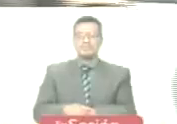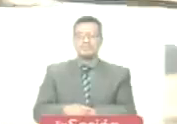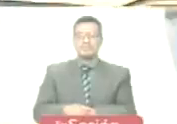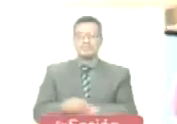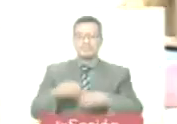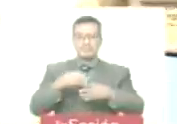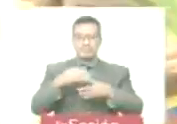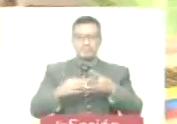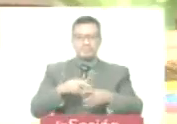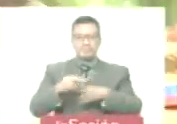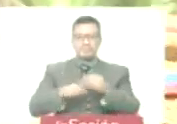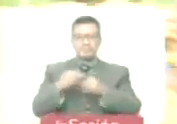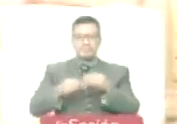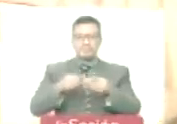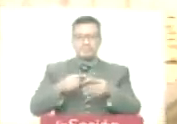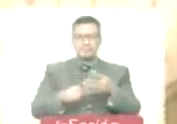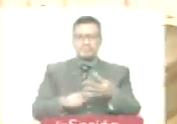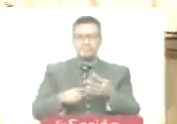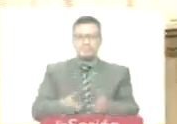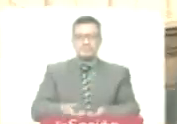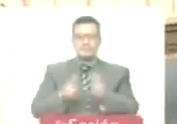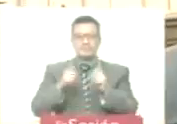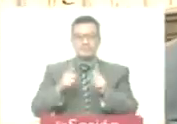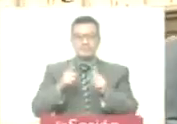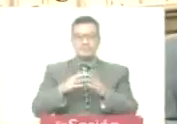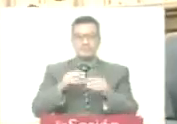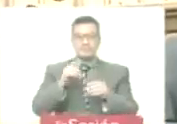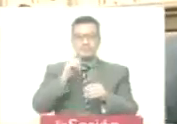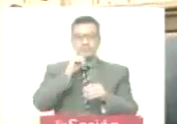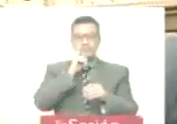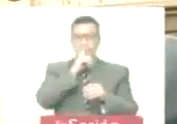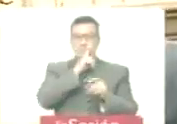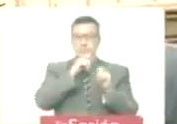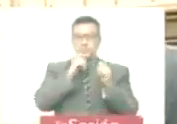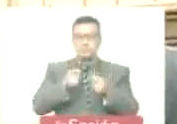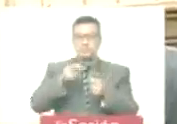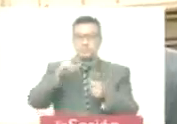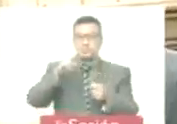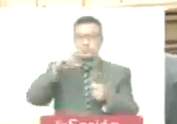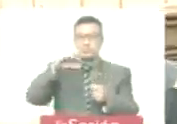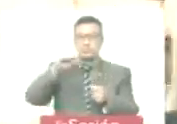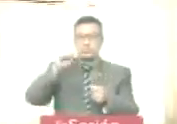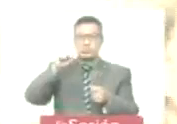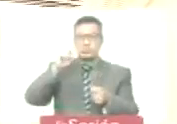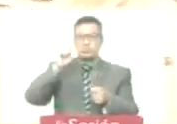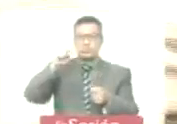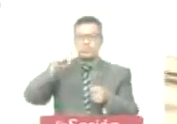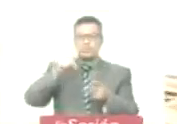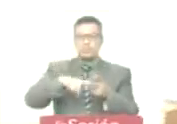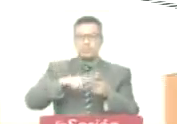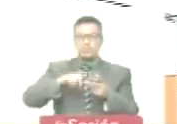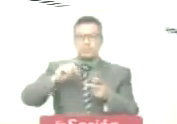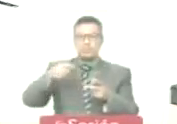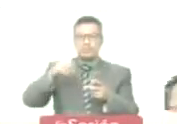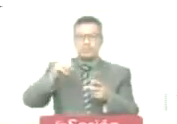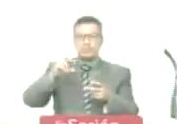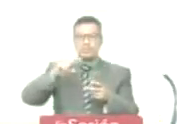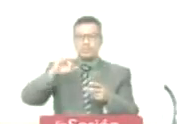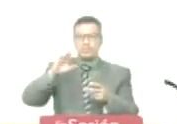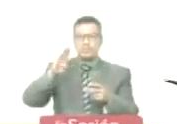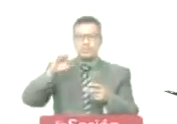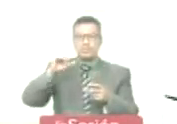Mediante el cual se autoriza al ciudadano Ramón Antonio Gordis Montes como